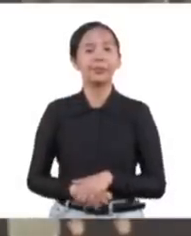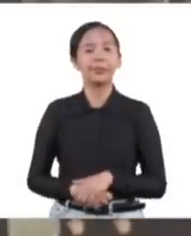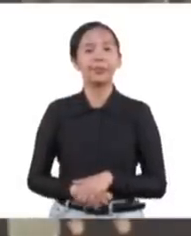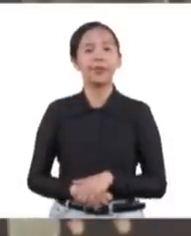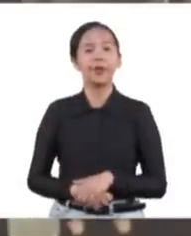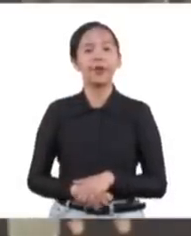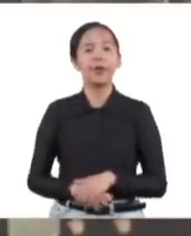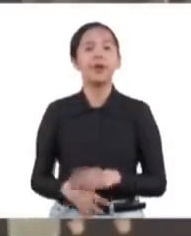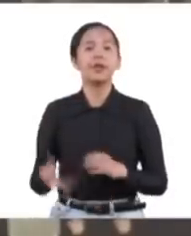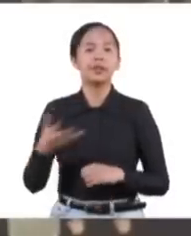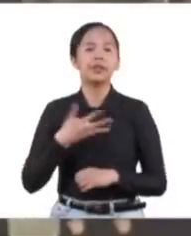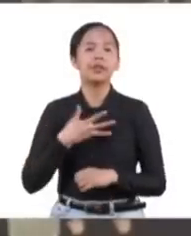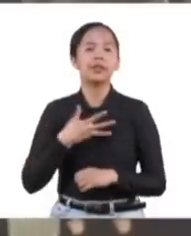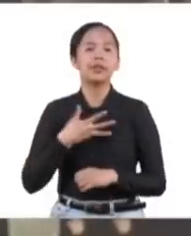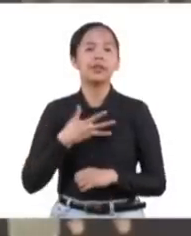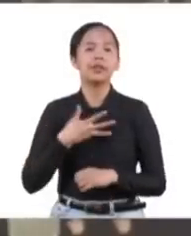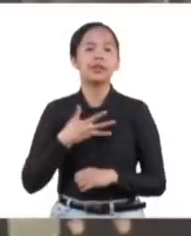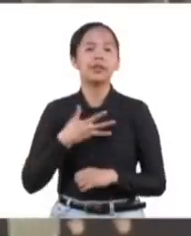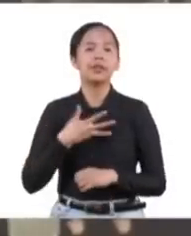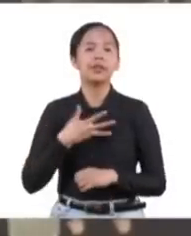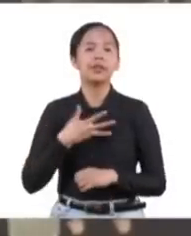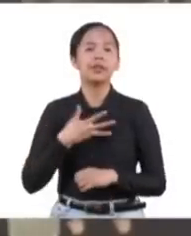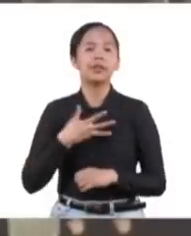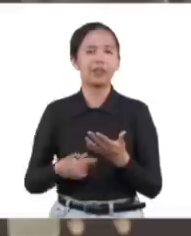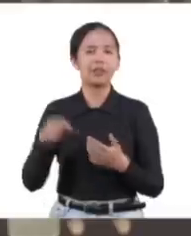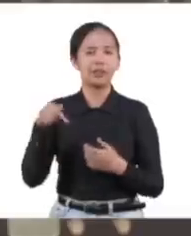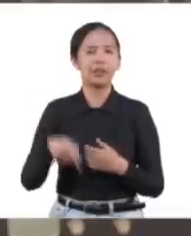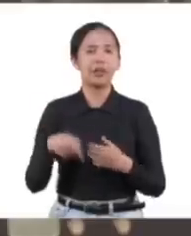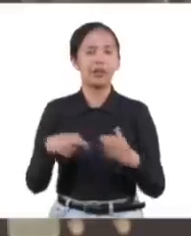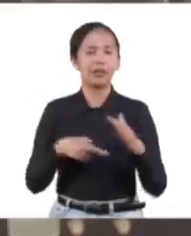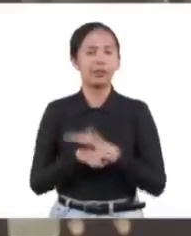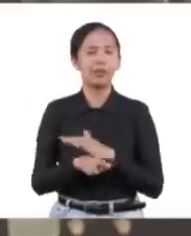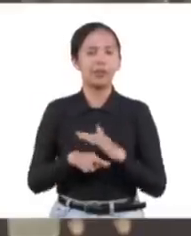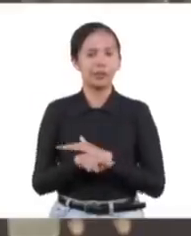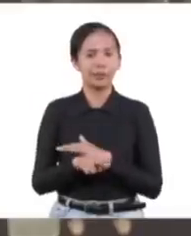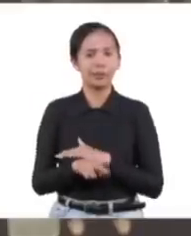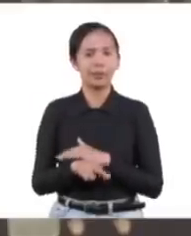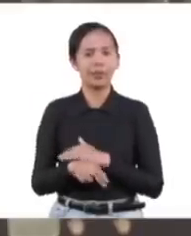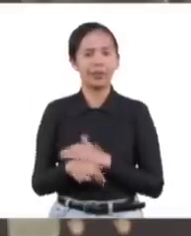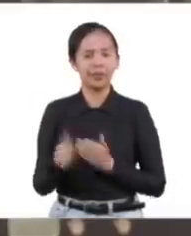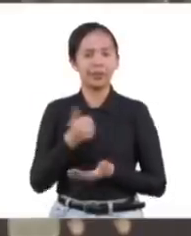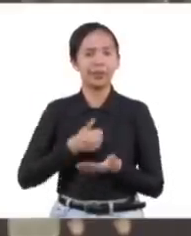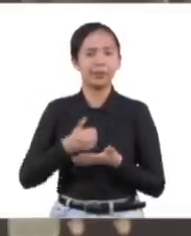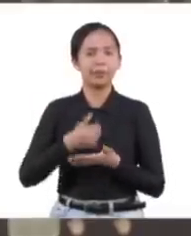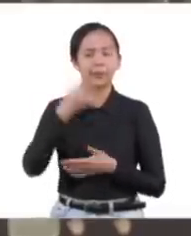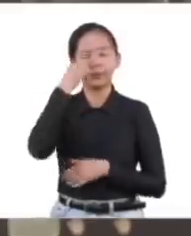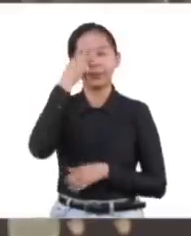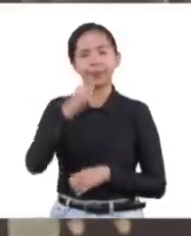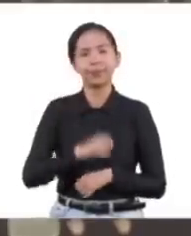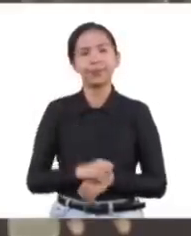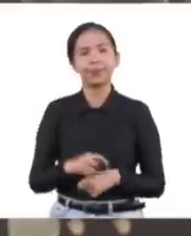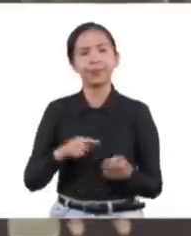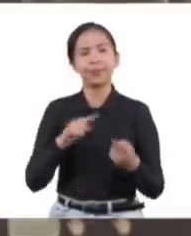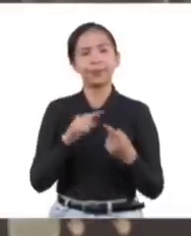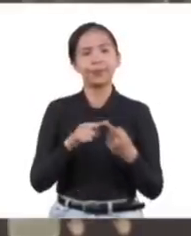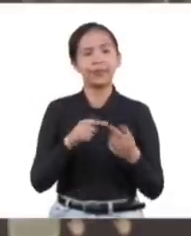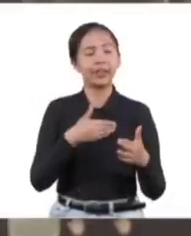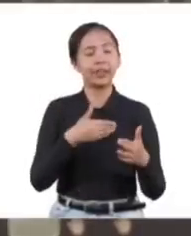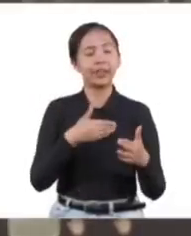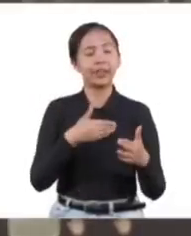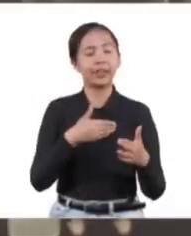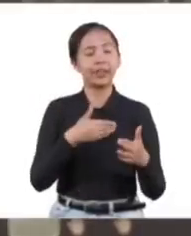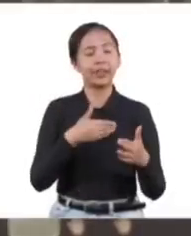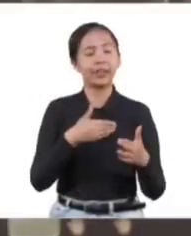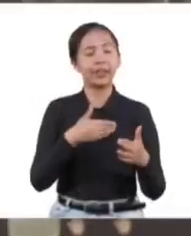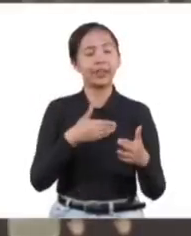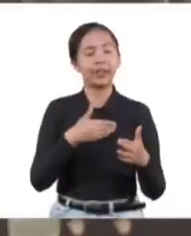Son tres proyectos estratégicos para el metro de la Ciudad de México: la modernización completa de la